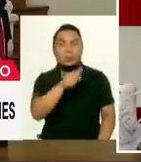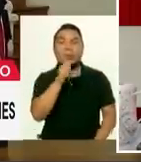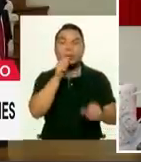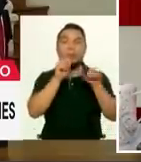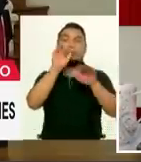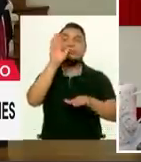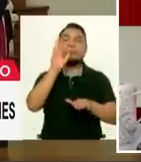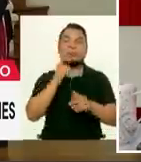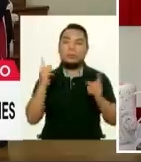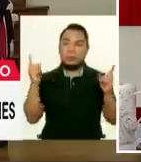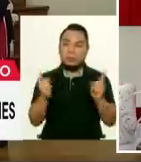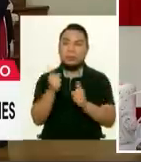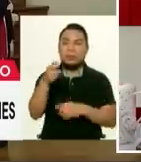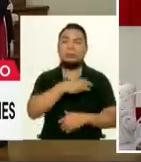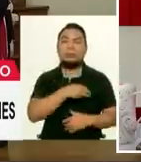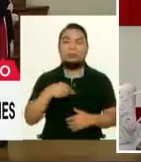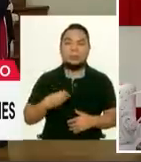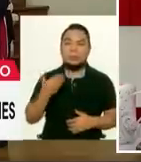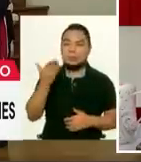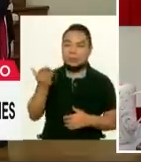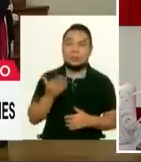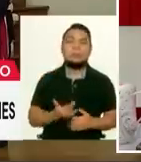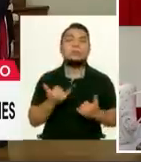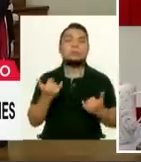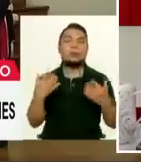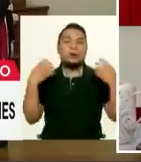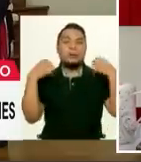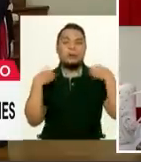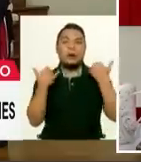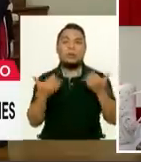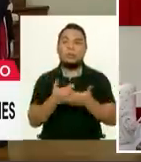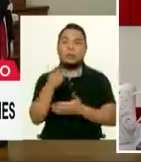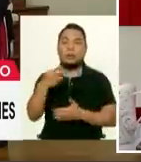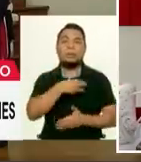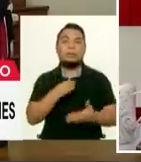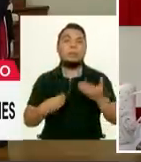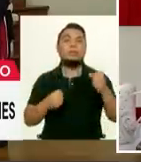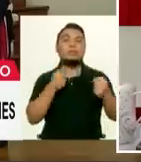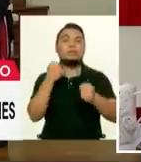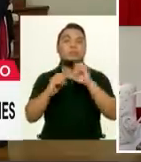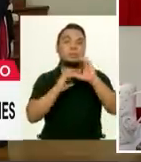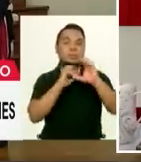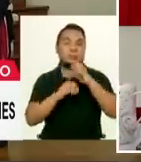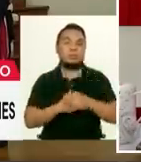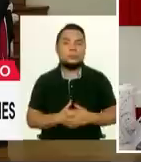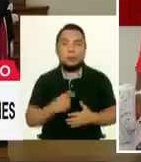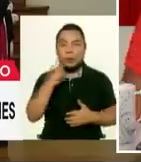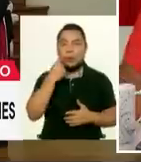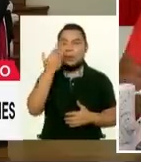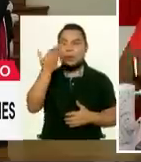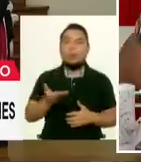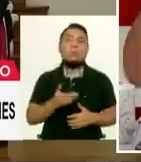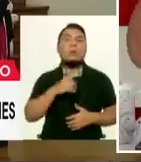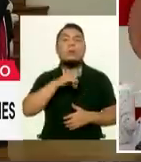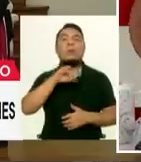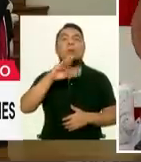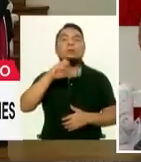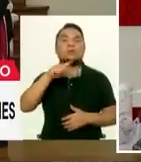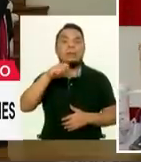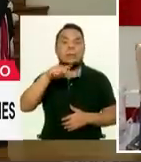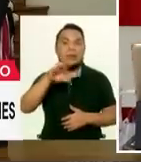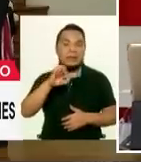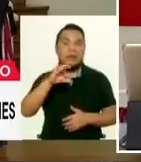fuentes por las razones que estoy señalando. Entonces no debo jamás entrevistarlo. No, tú entrevista a quien quieras. No, no, no, me está cuestionando. Ahora, en